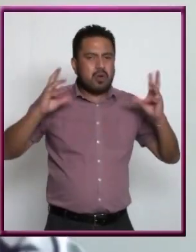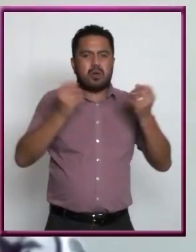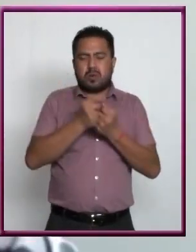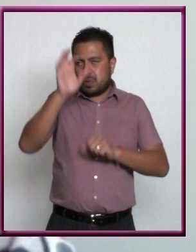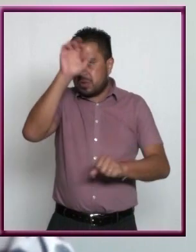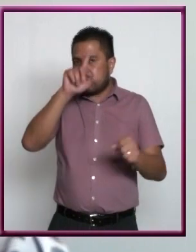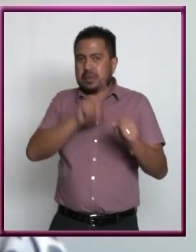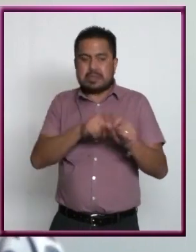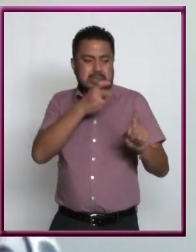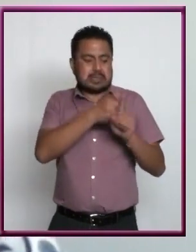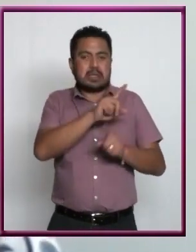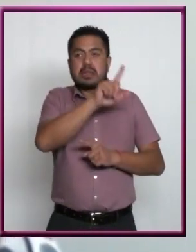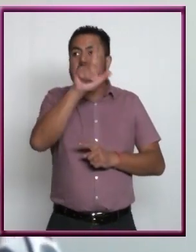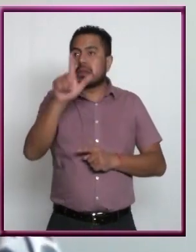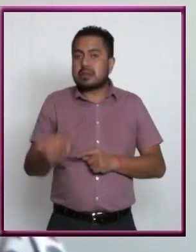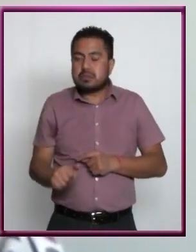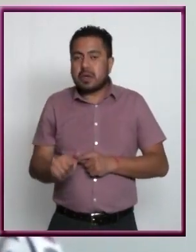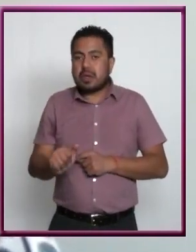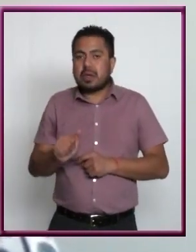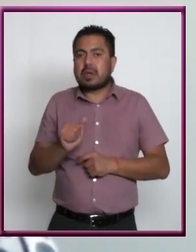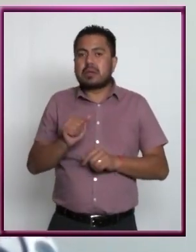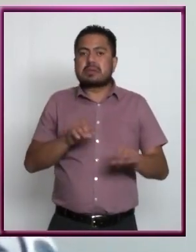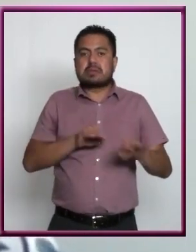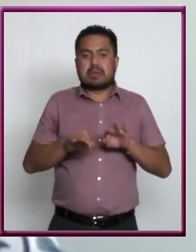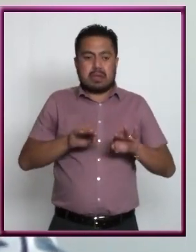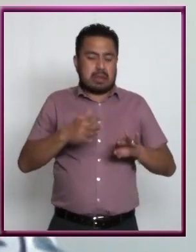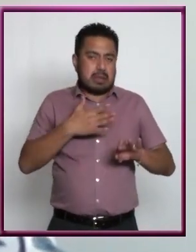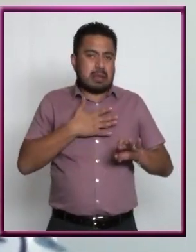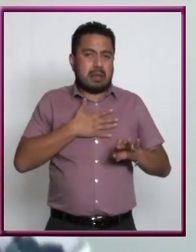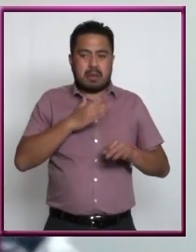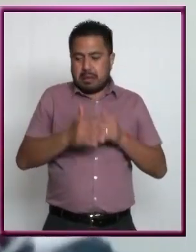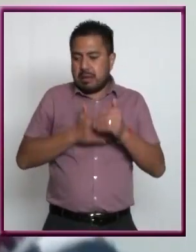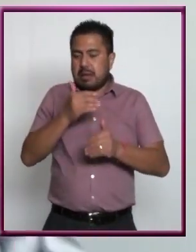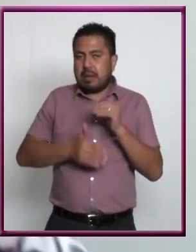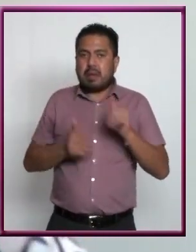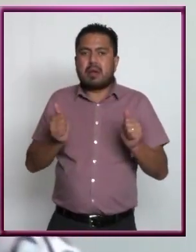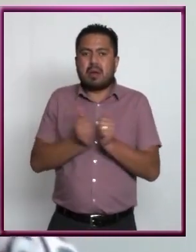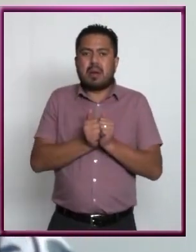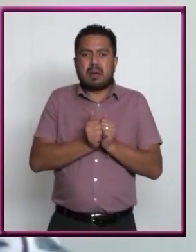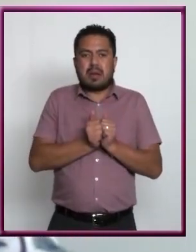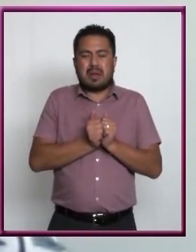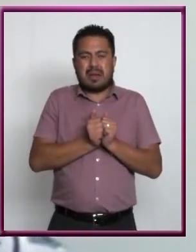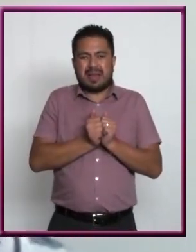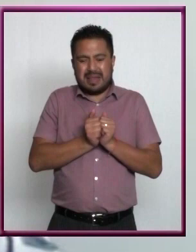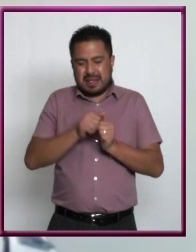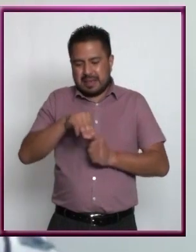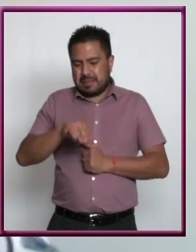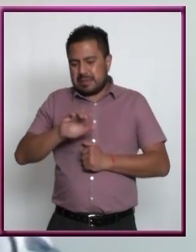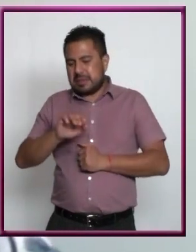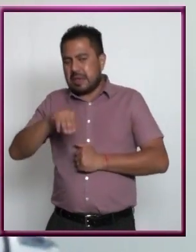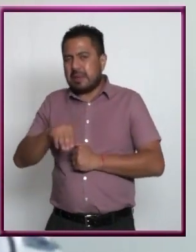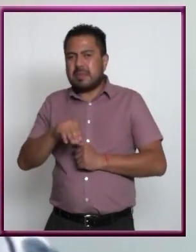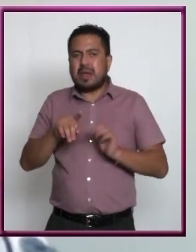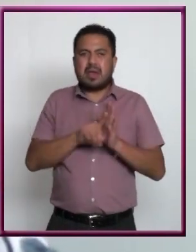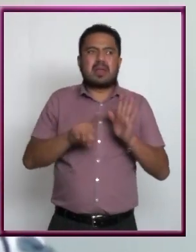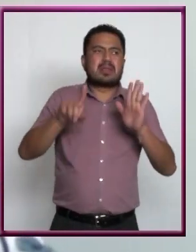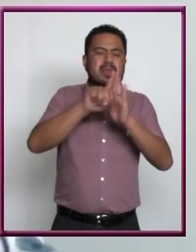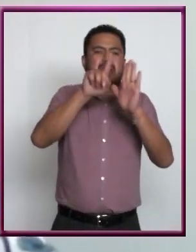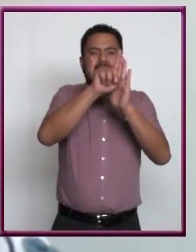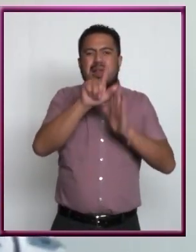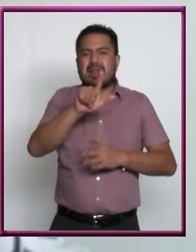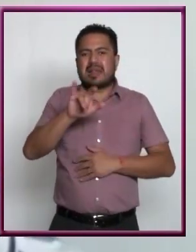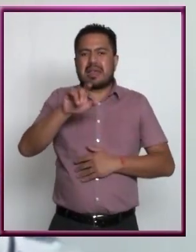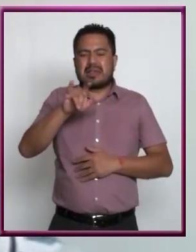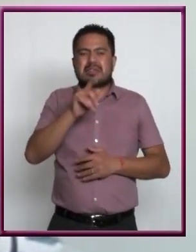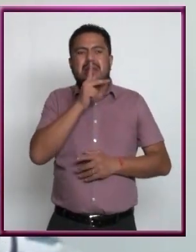cultura. Y de ahí, después de algunos trabajillos, terminé en Ediciones SM en el departamento de lexicografía,